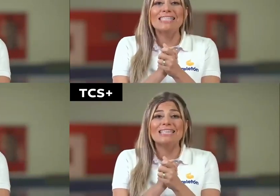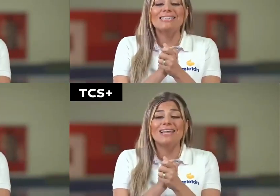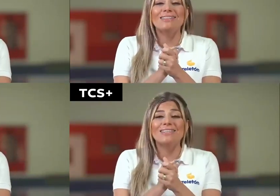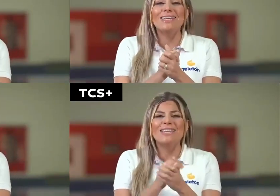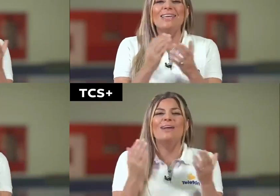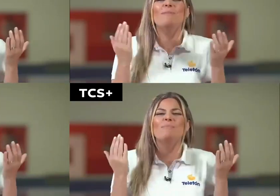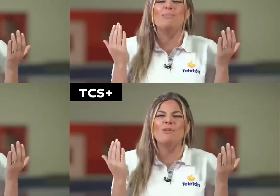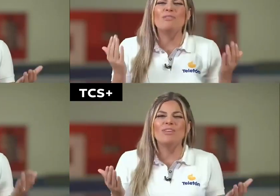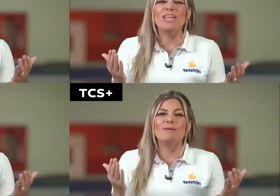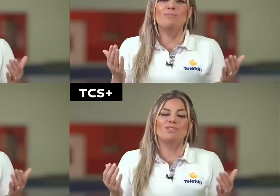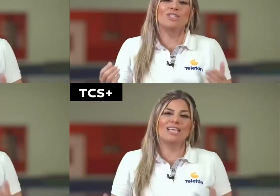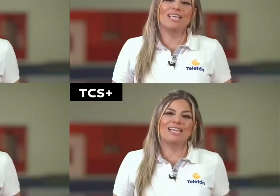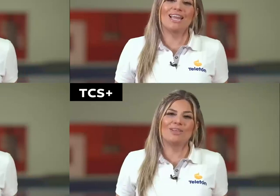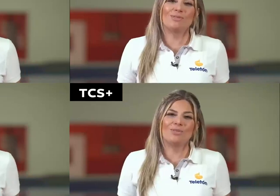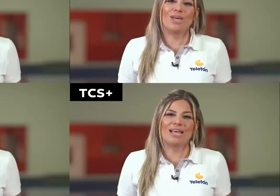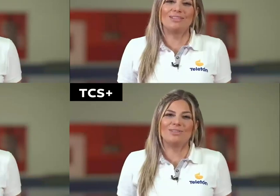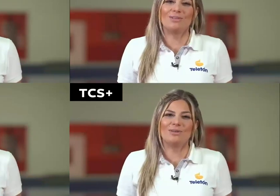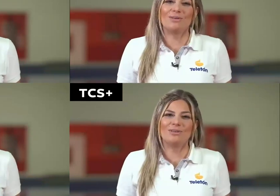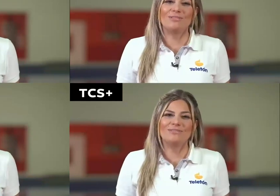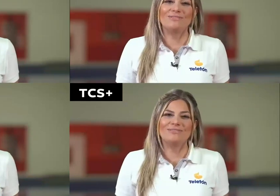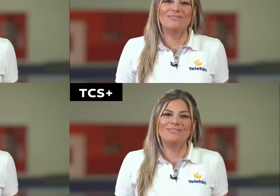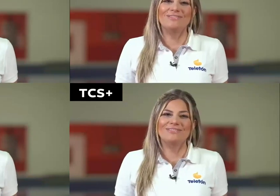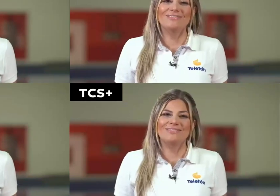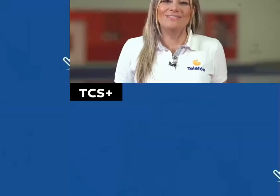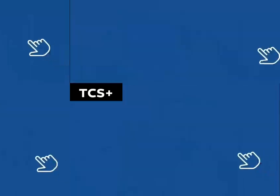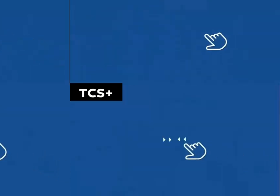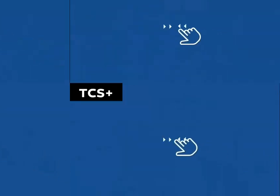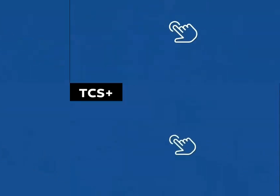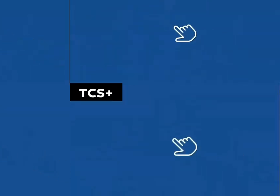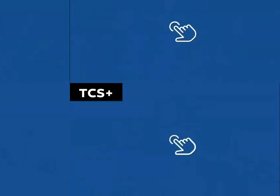solo gracias a ti podremos seguir ayudando.